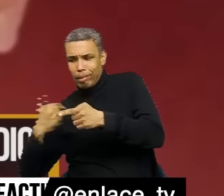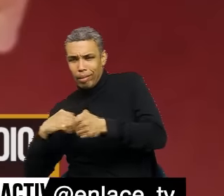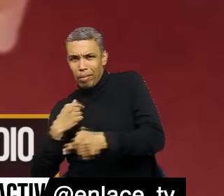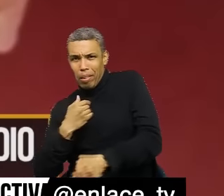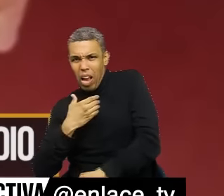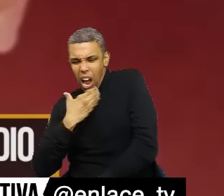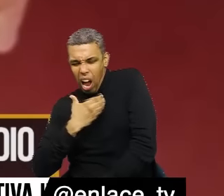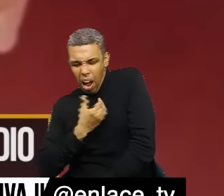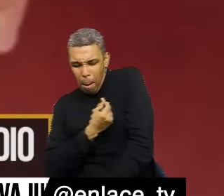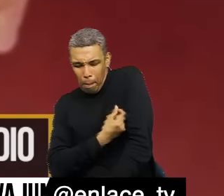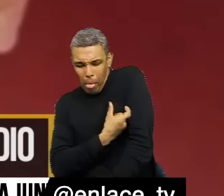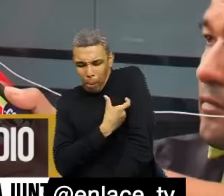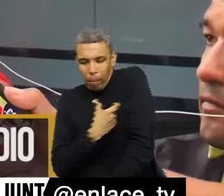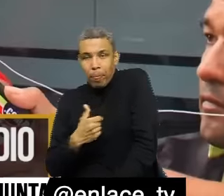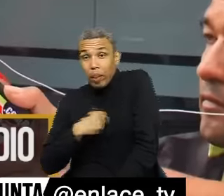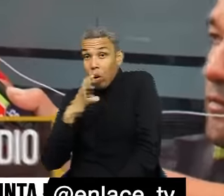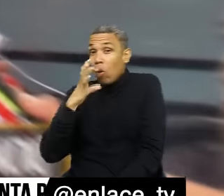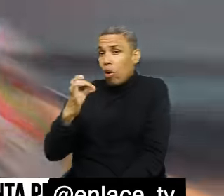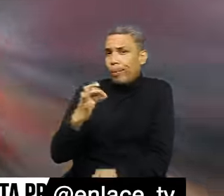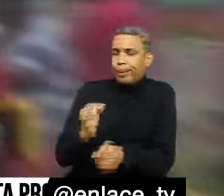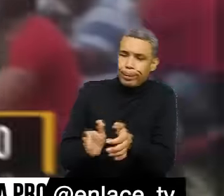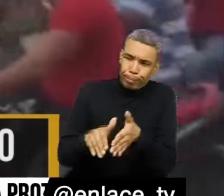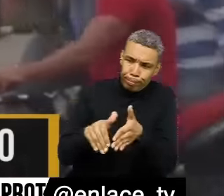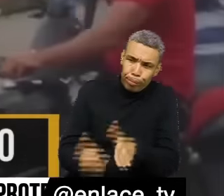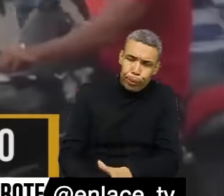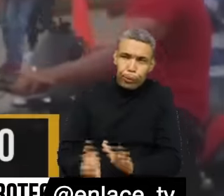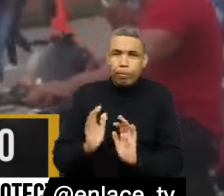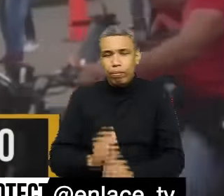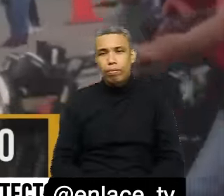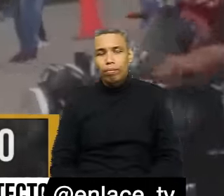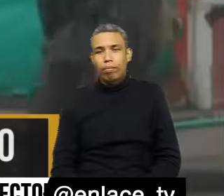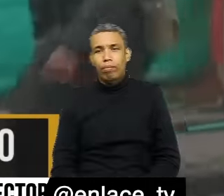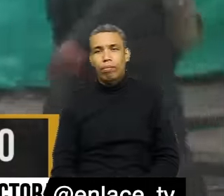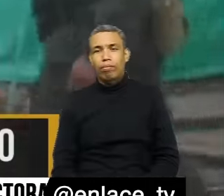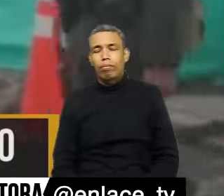del señor que fue el último en salir.